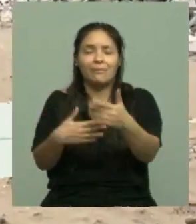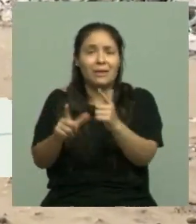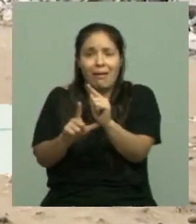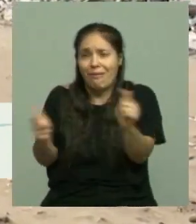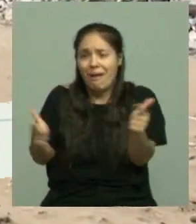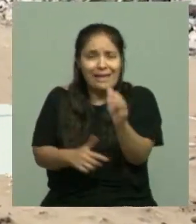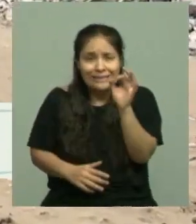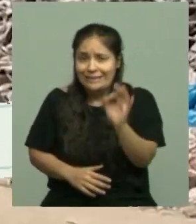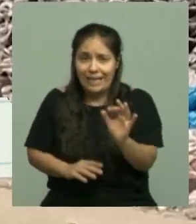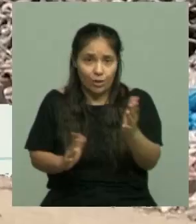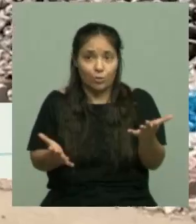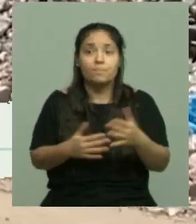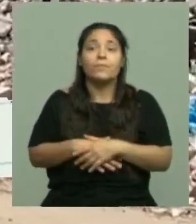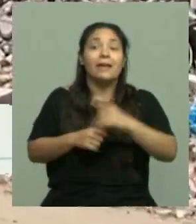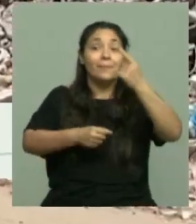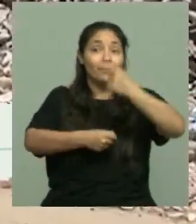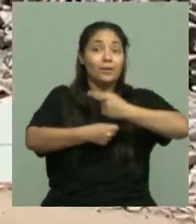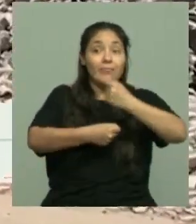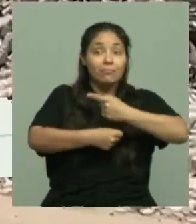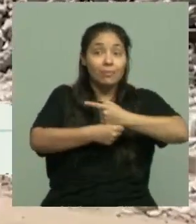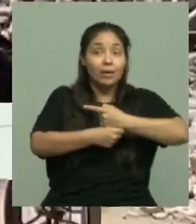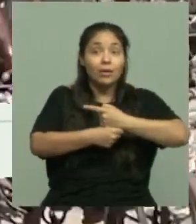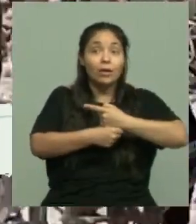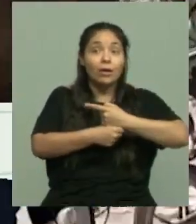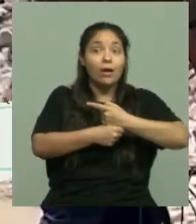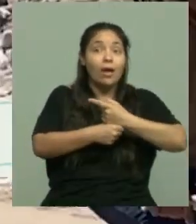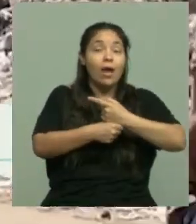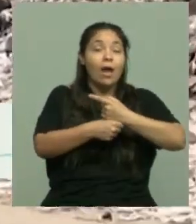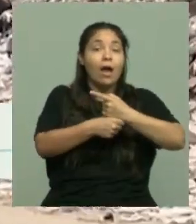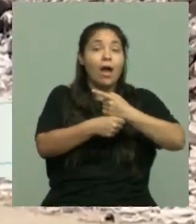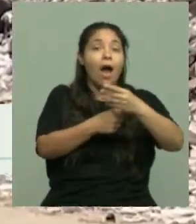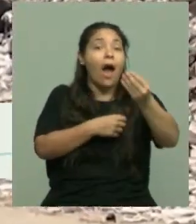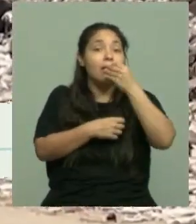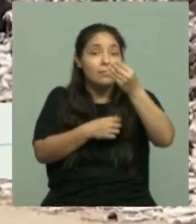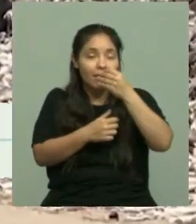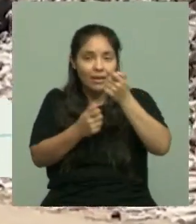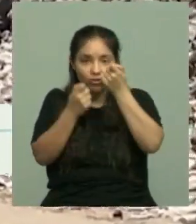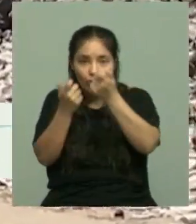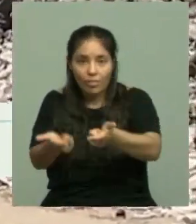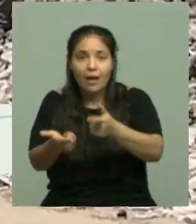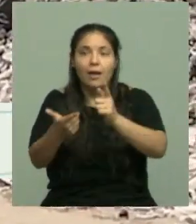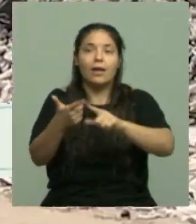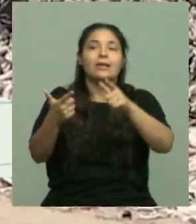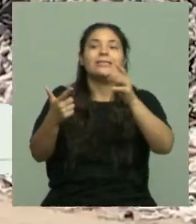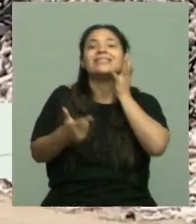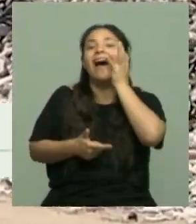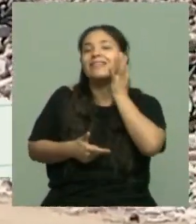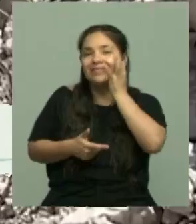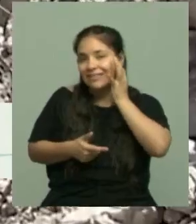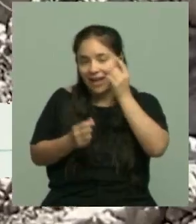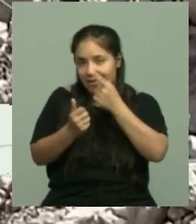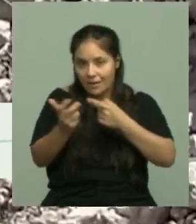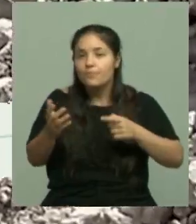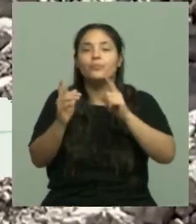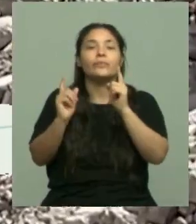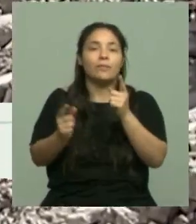entiendo que primero debe darse las condiciones de alimentación y sanitarias, y en base a eso el rol de los distintos